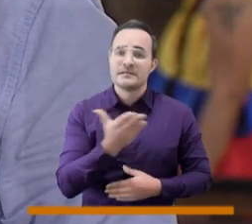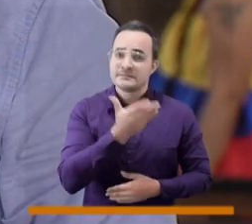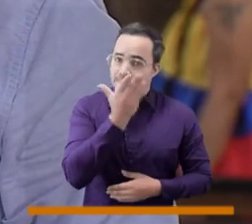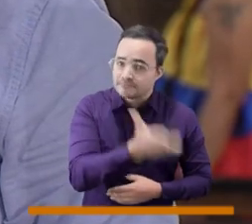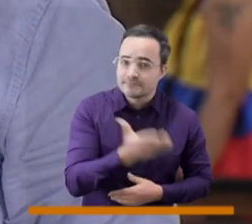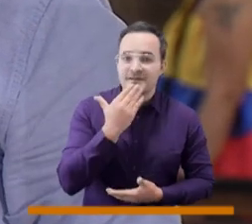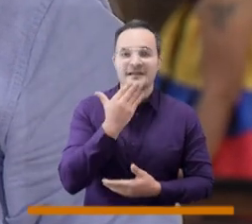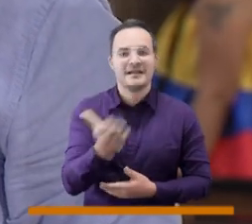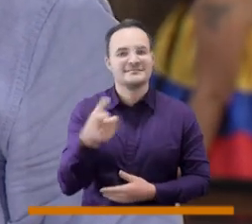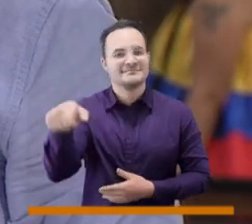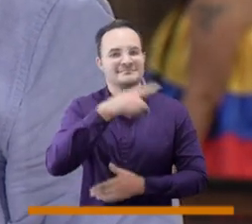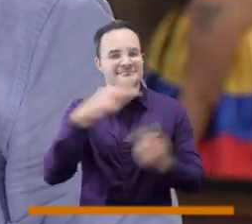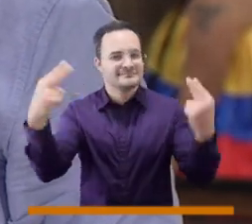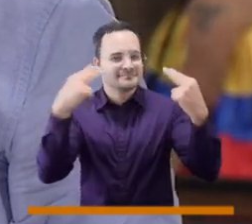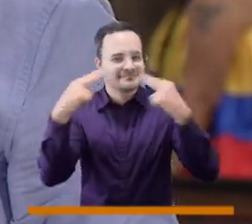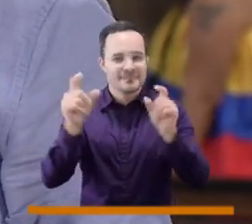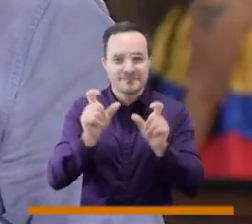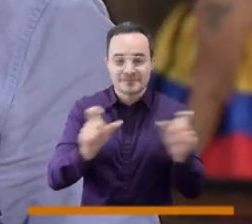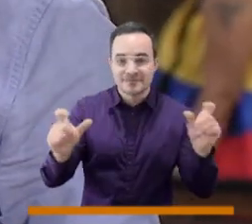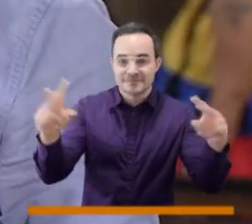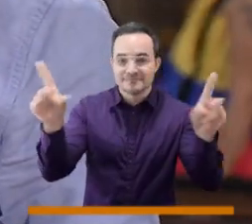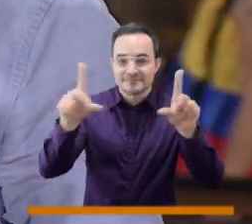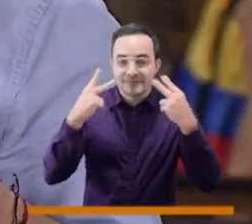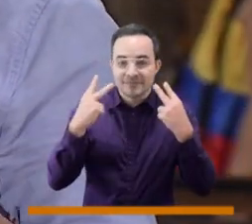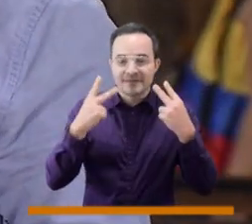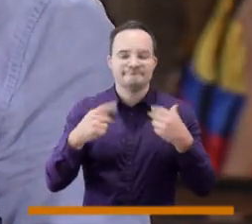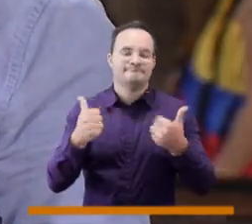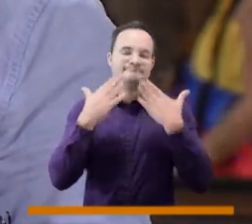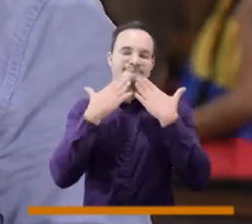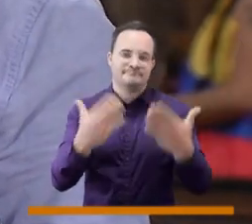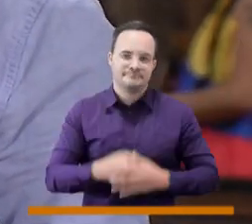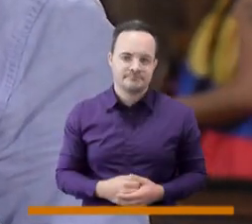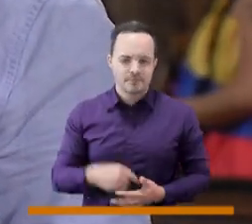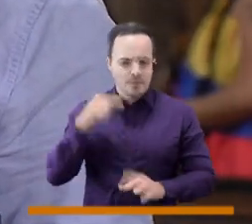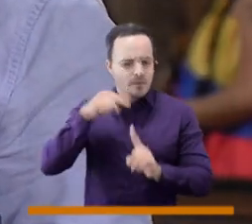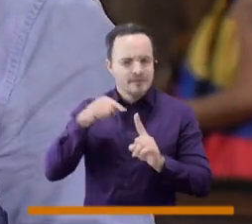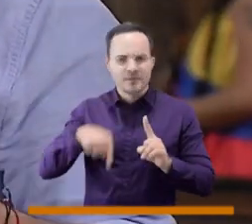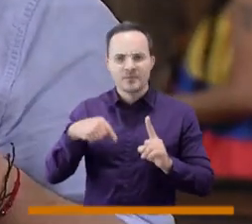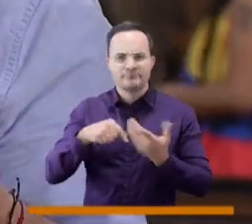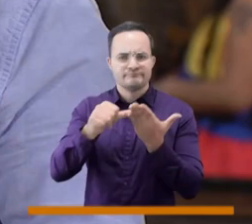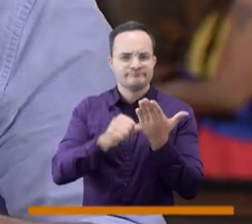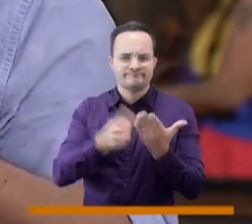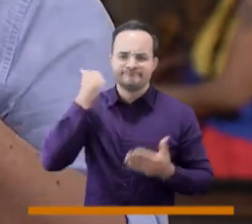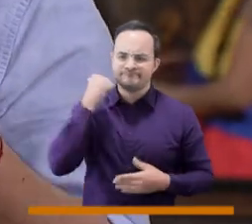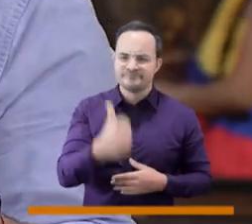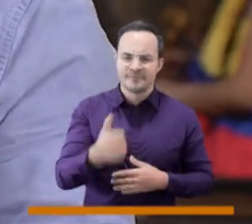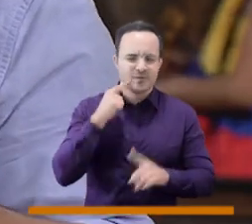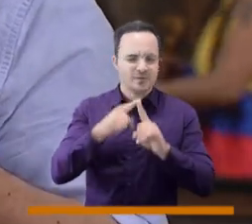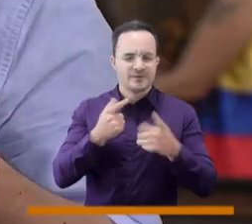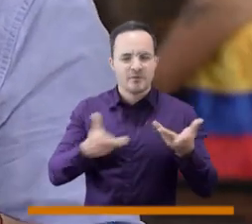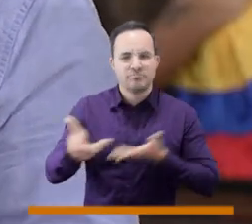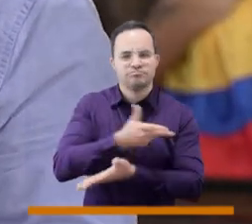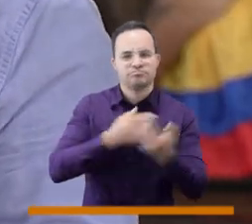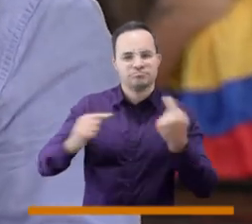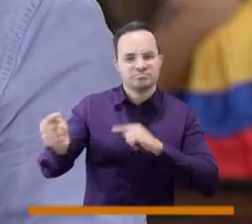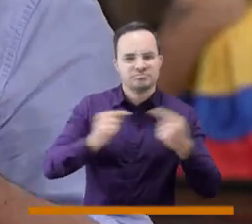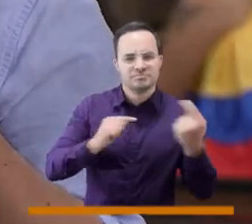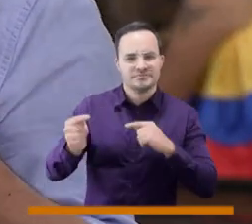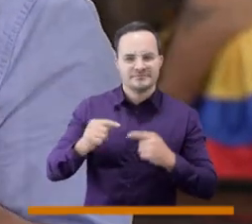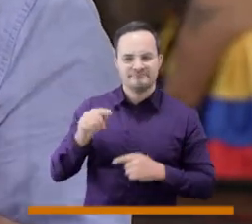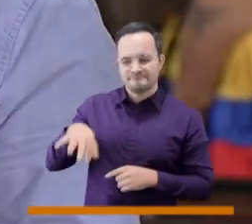los televidentes, y de verdad que para mí es muy importante hacer este programa para debatir sobre las propuestas,